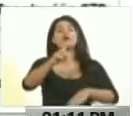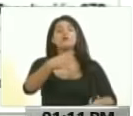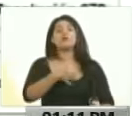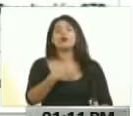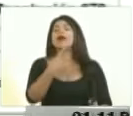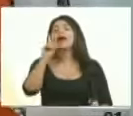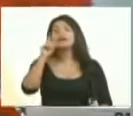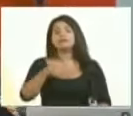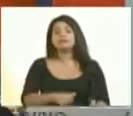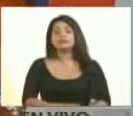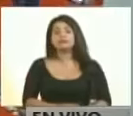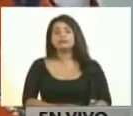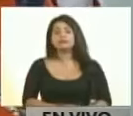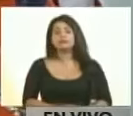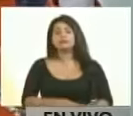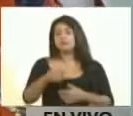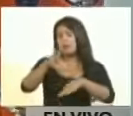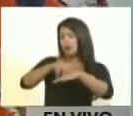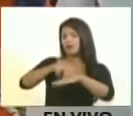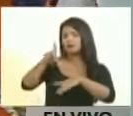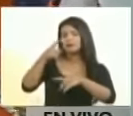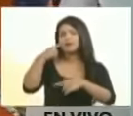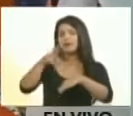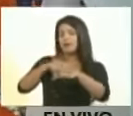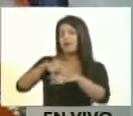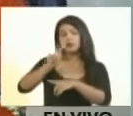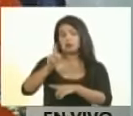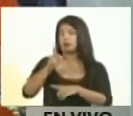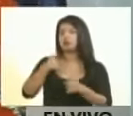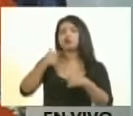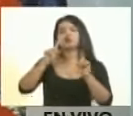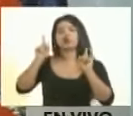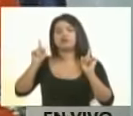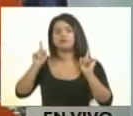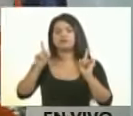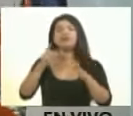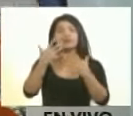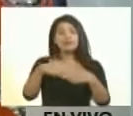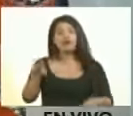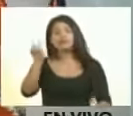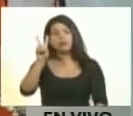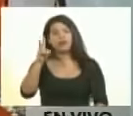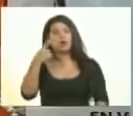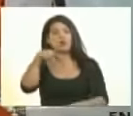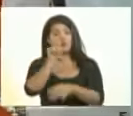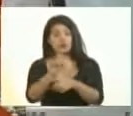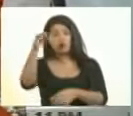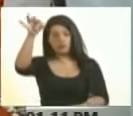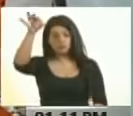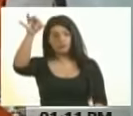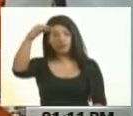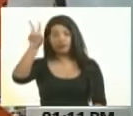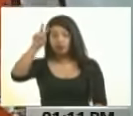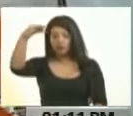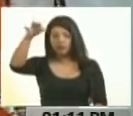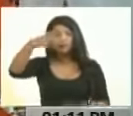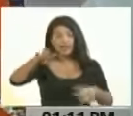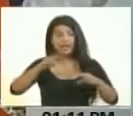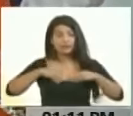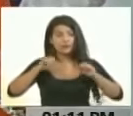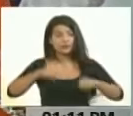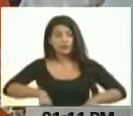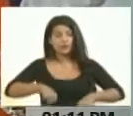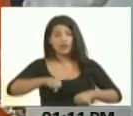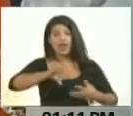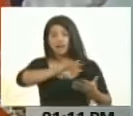a pensarlo, como está el resto de los países que no lo han hecho. Pero bueno, ya Venezuela es el único país que lo ha ratificado y que se